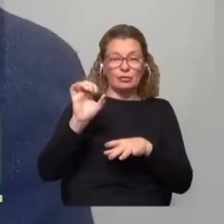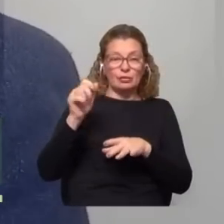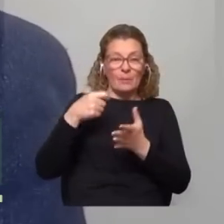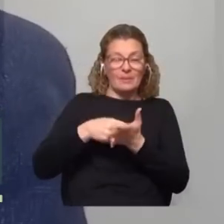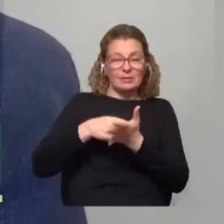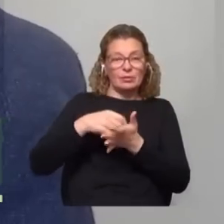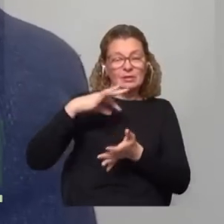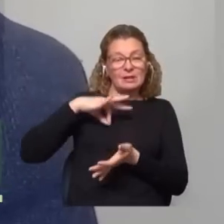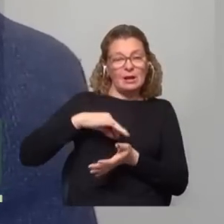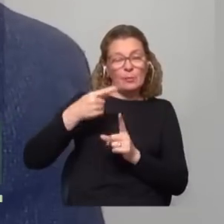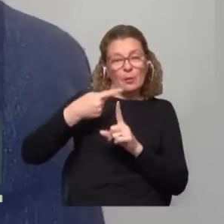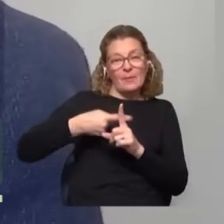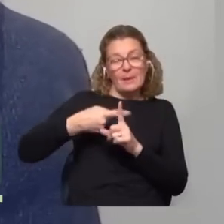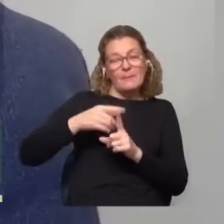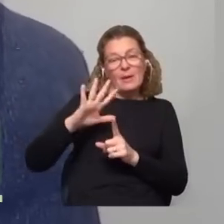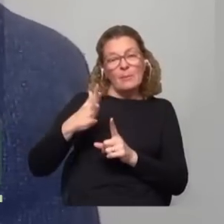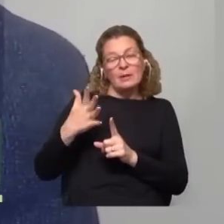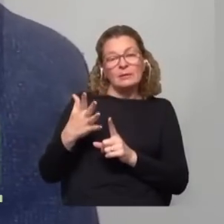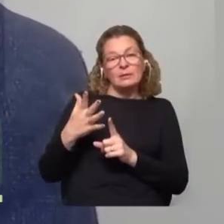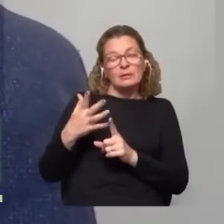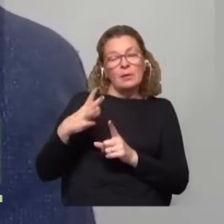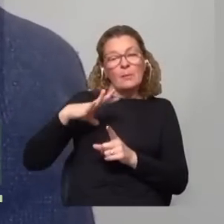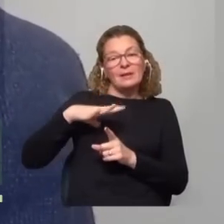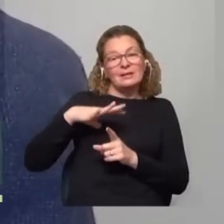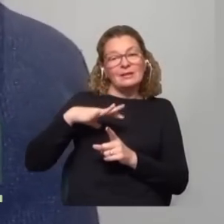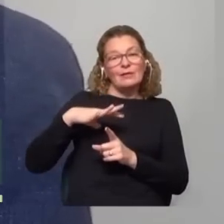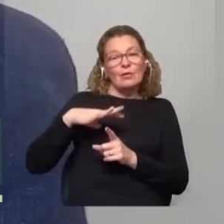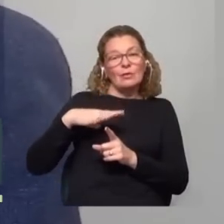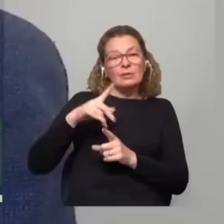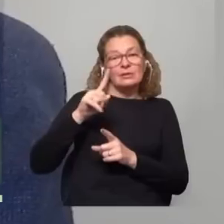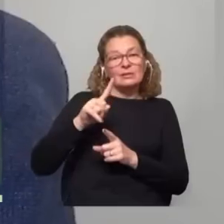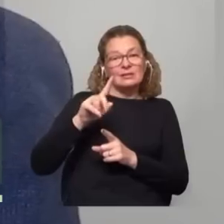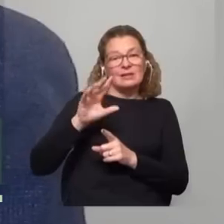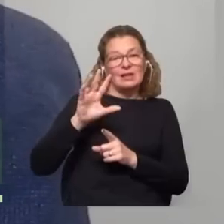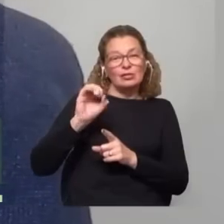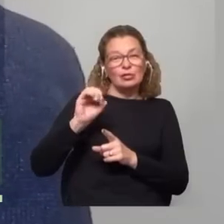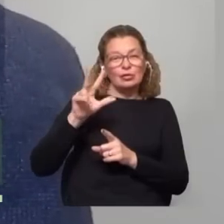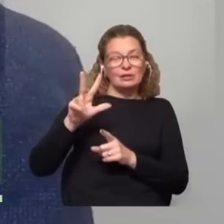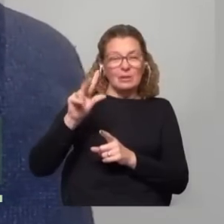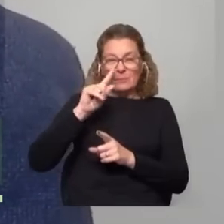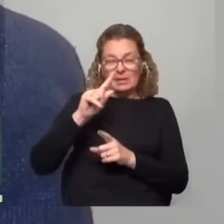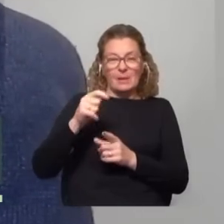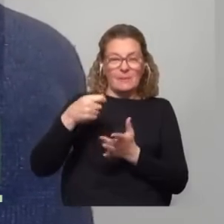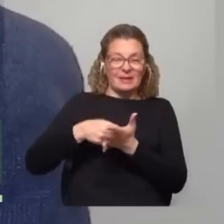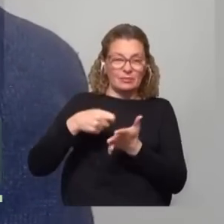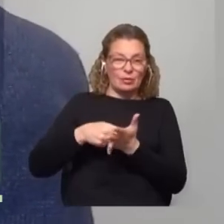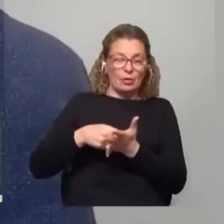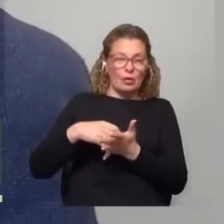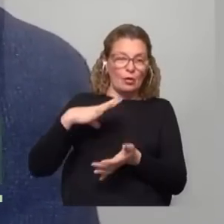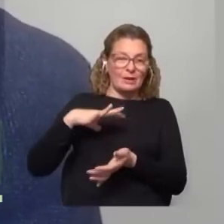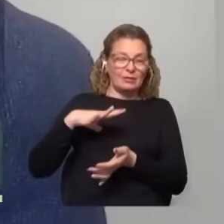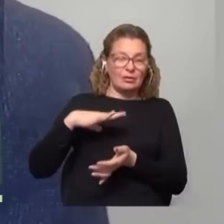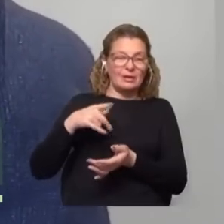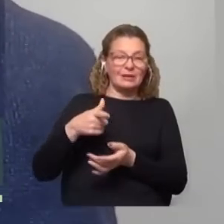salario mensual promedio y en el caso de los pasivos 103 mil pesos de jubilación